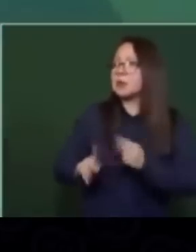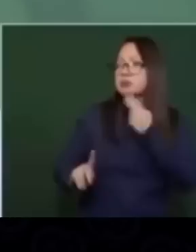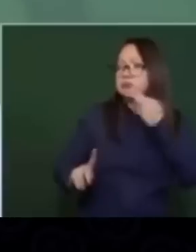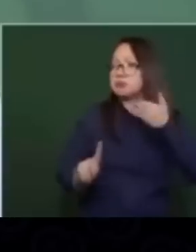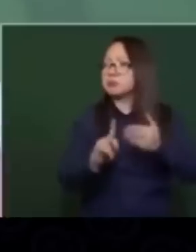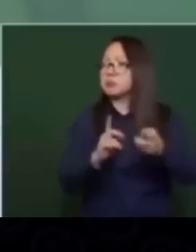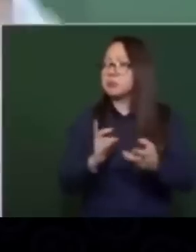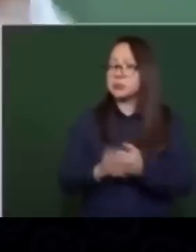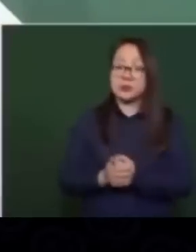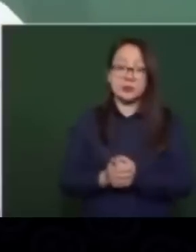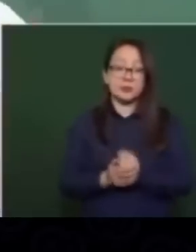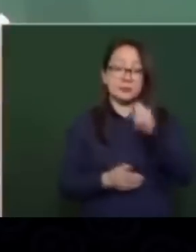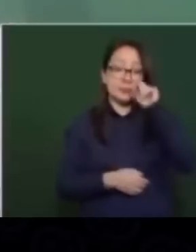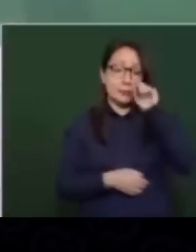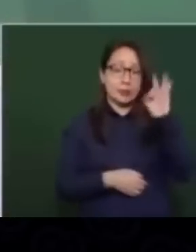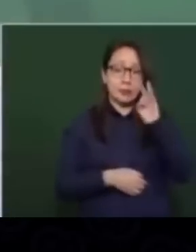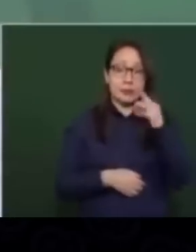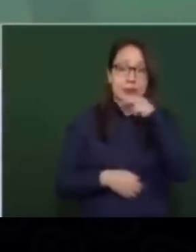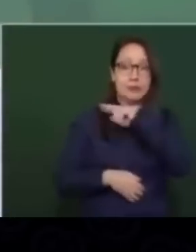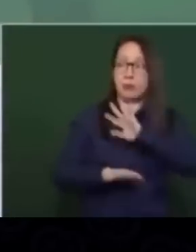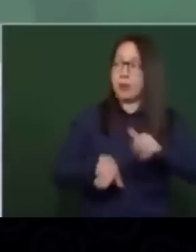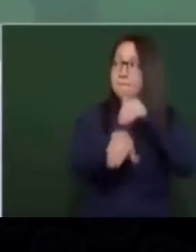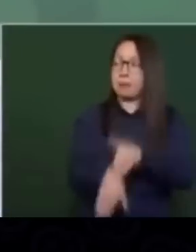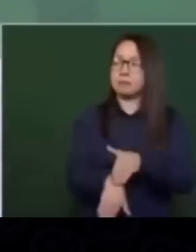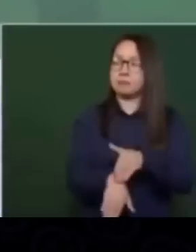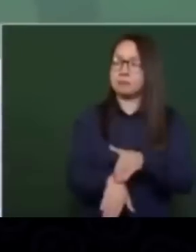ordenaran que entrara en vigor de inmediato,